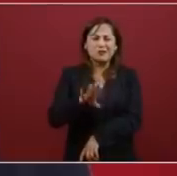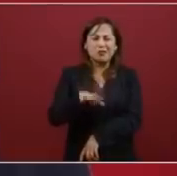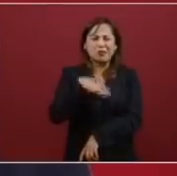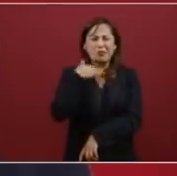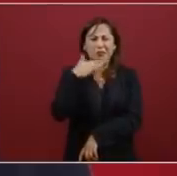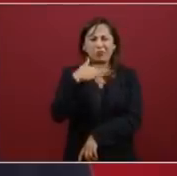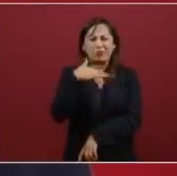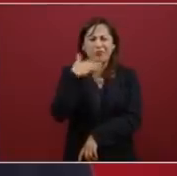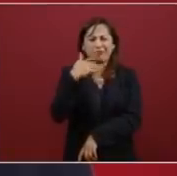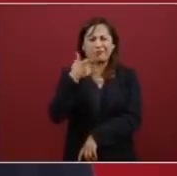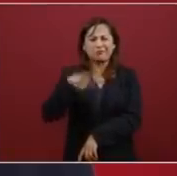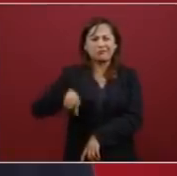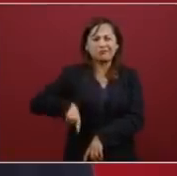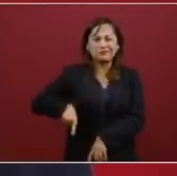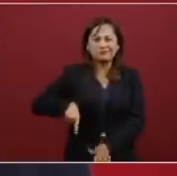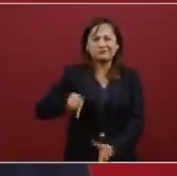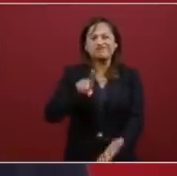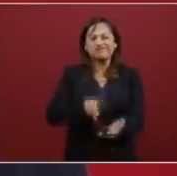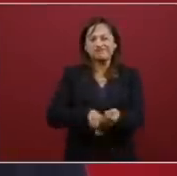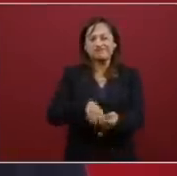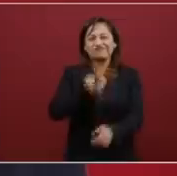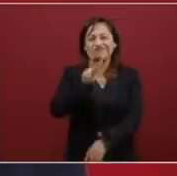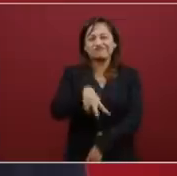el gobierno,